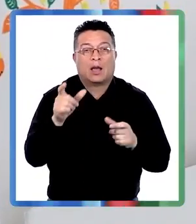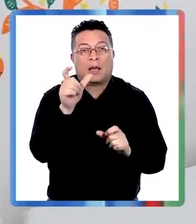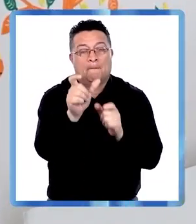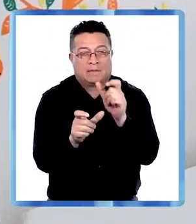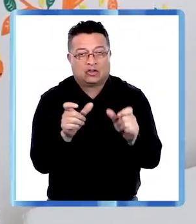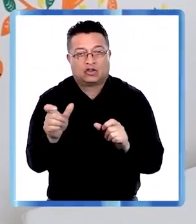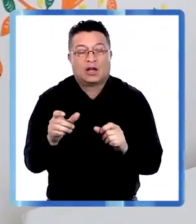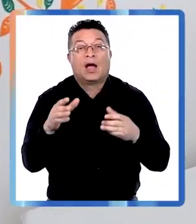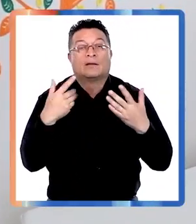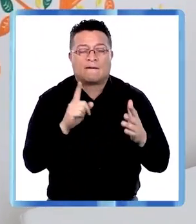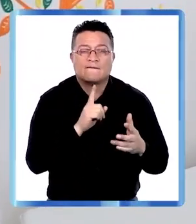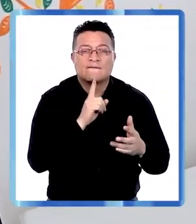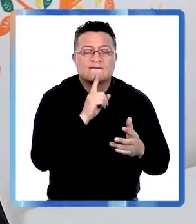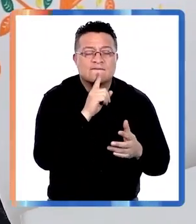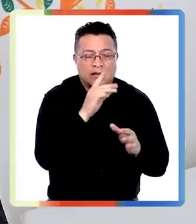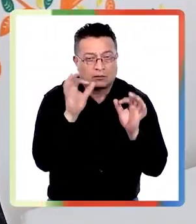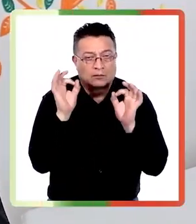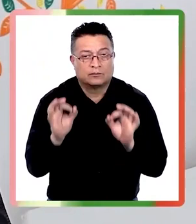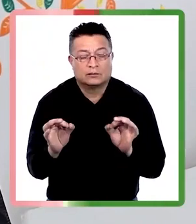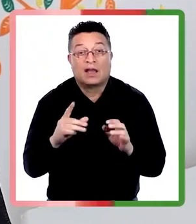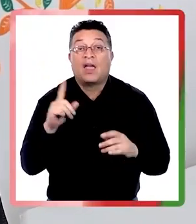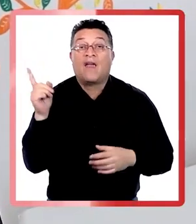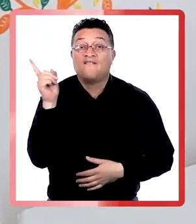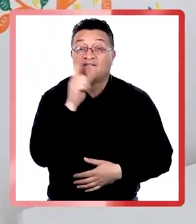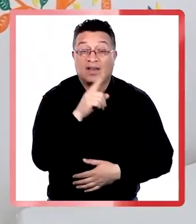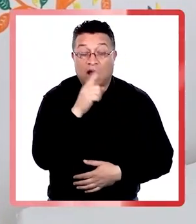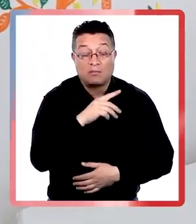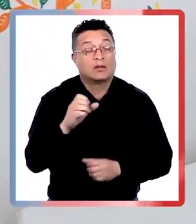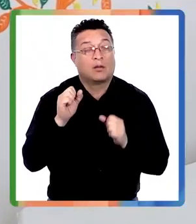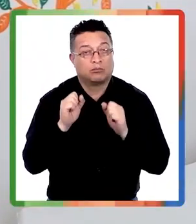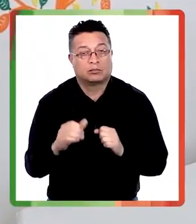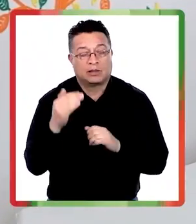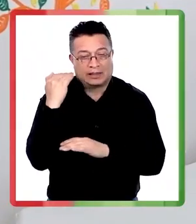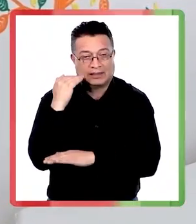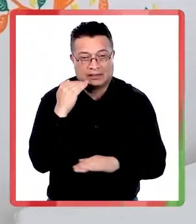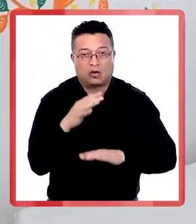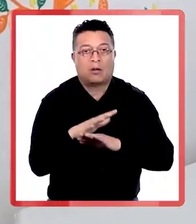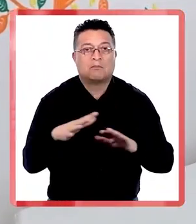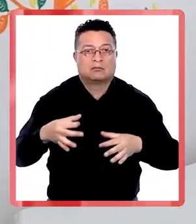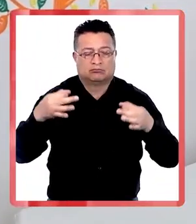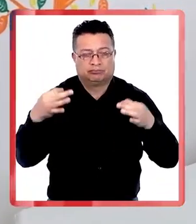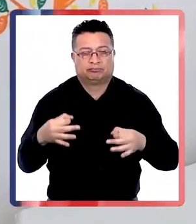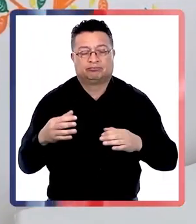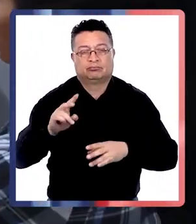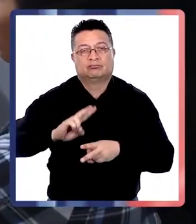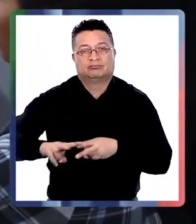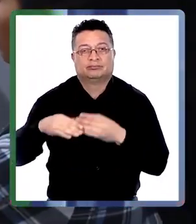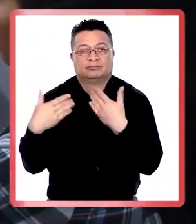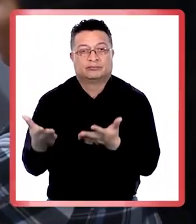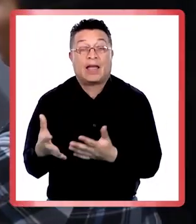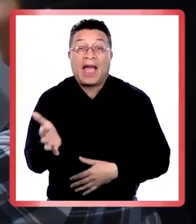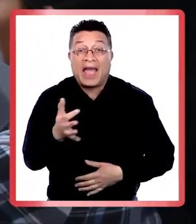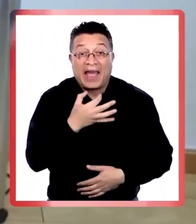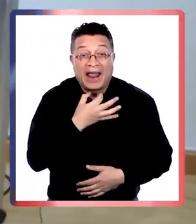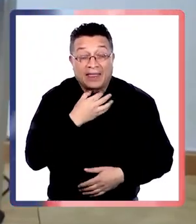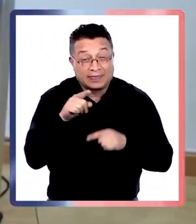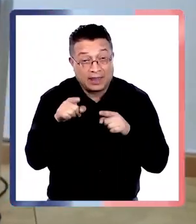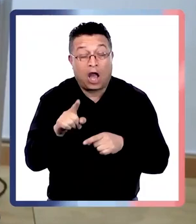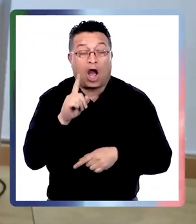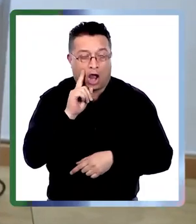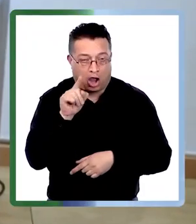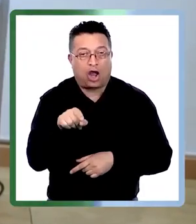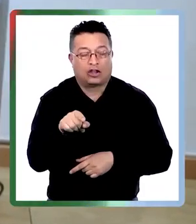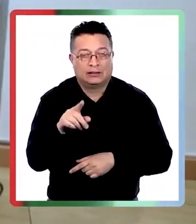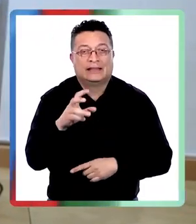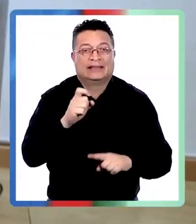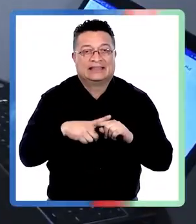distancia de los pacientes, eficaz, eficiente, y finalmente poder tratar a estos niños en forma más oportuna. Una de las garantías